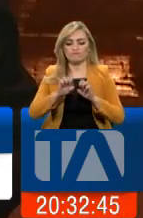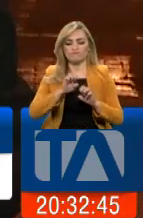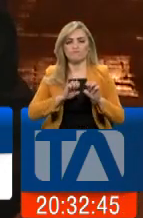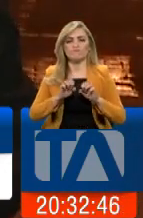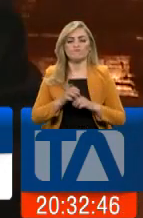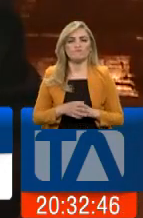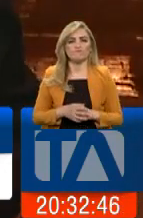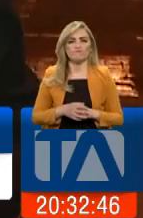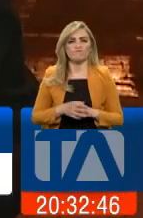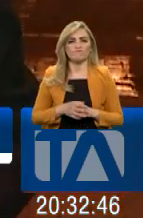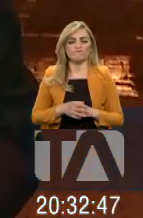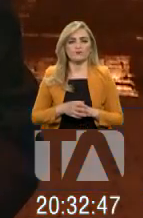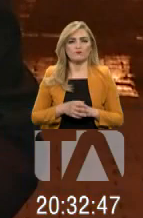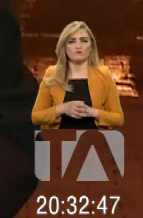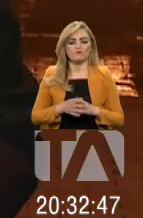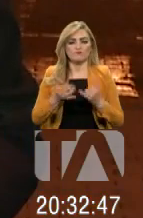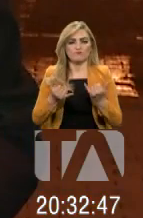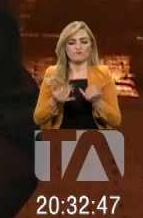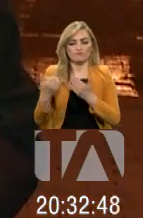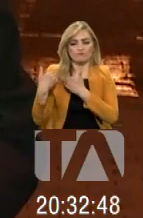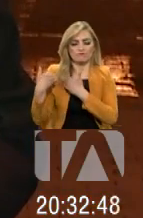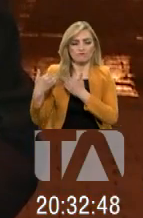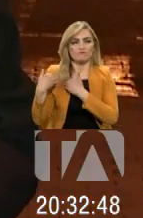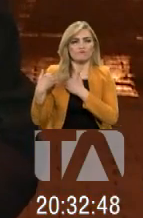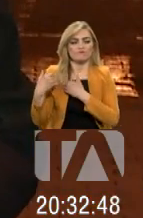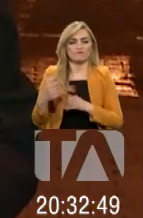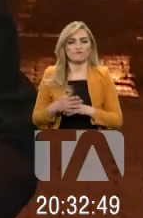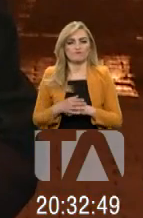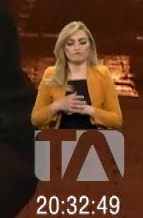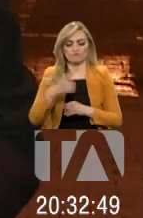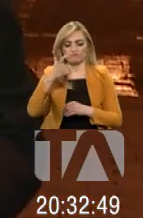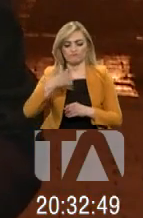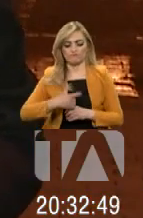evaluaciones, pero hoy sobre todo piden la responsabilidad de la